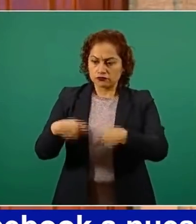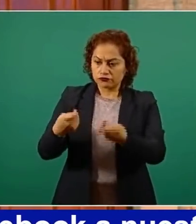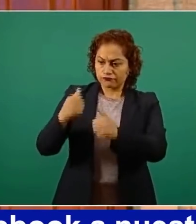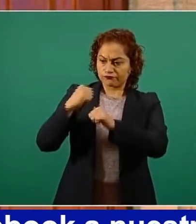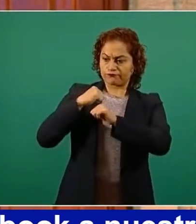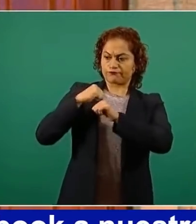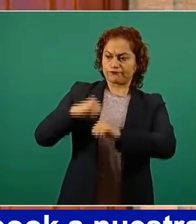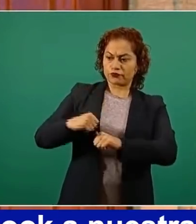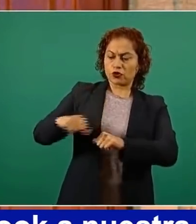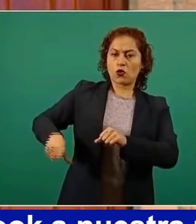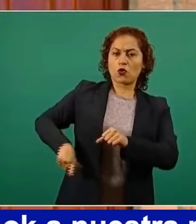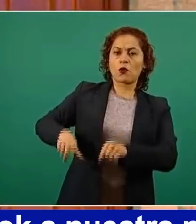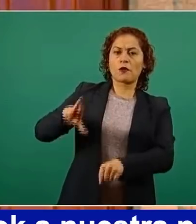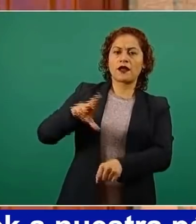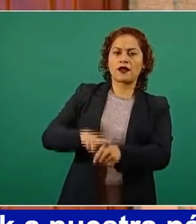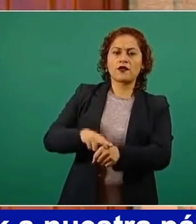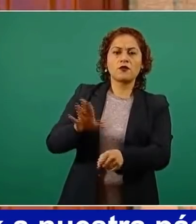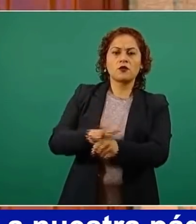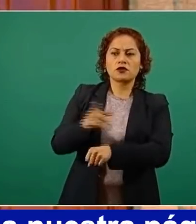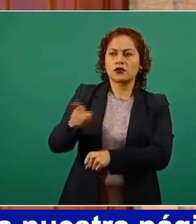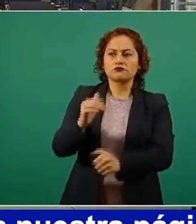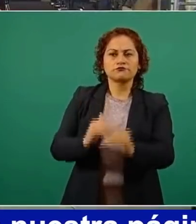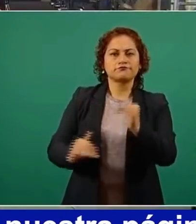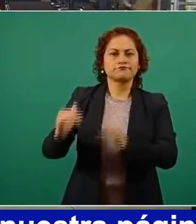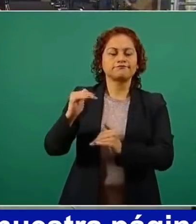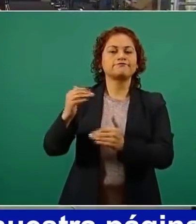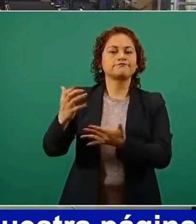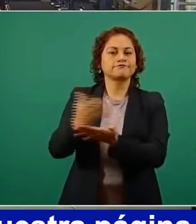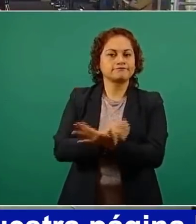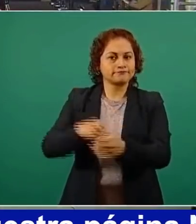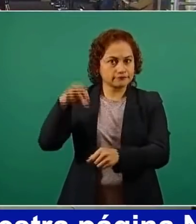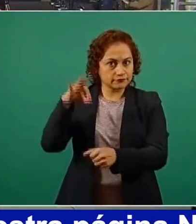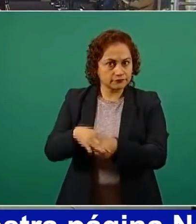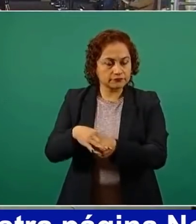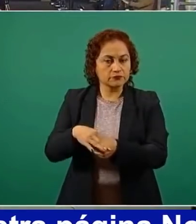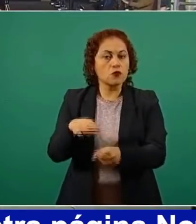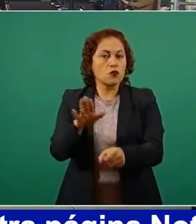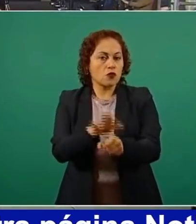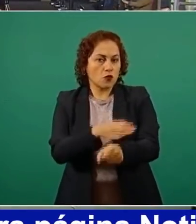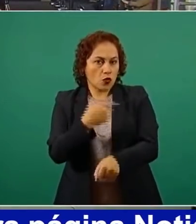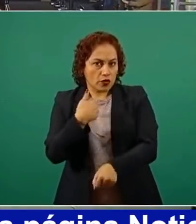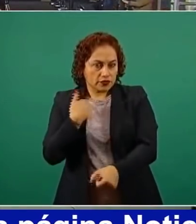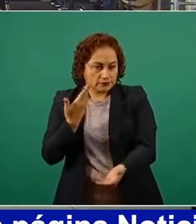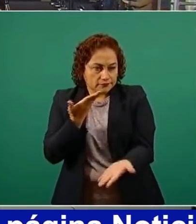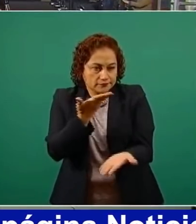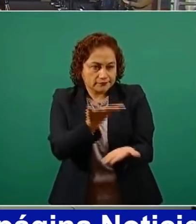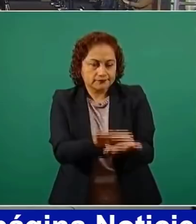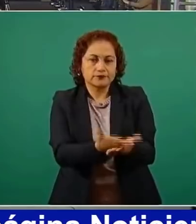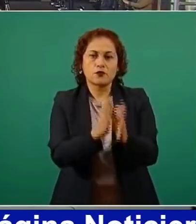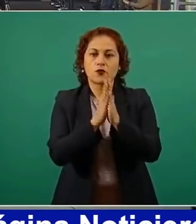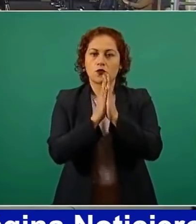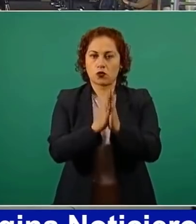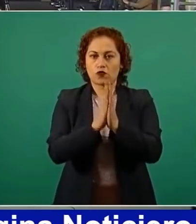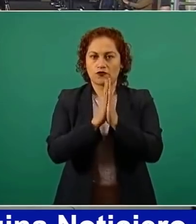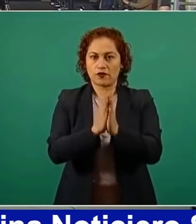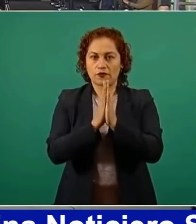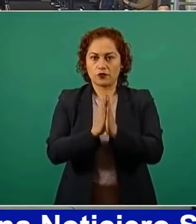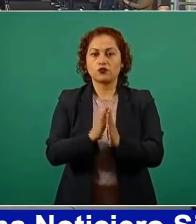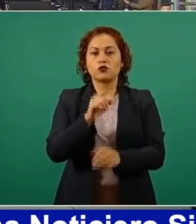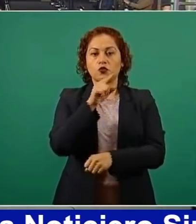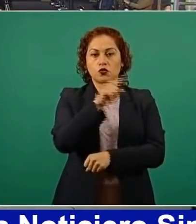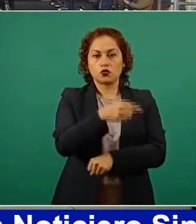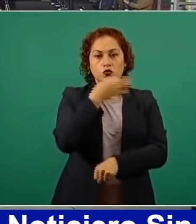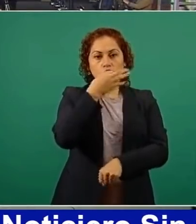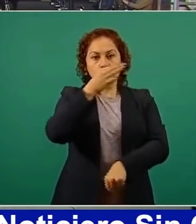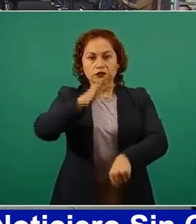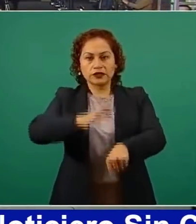mayoría. Por estas circunstancias me permito suplicar a usted se dirija en lo confidencial al